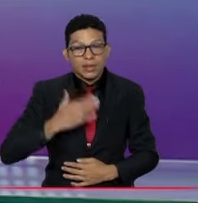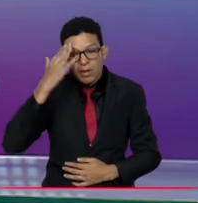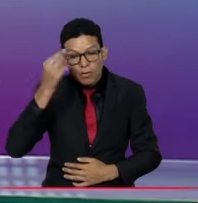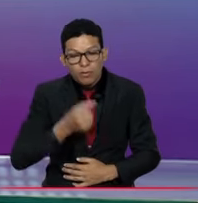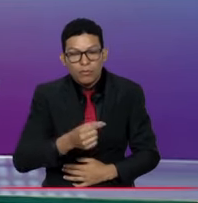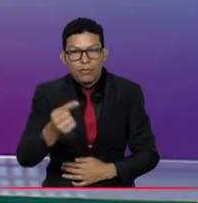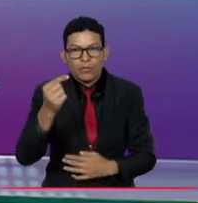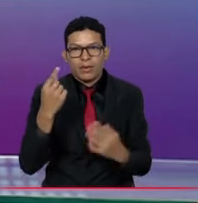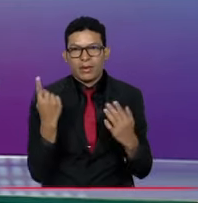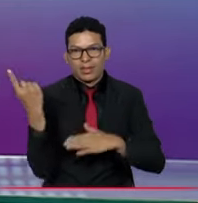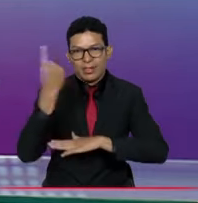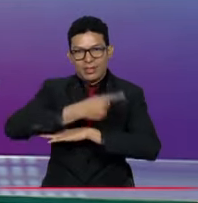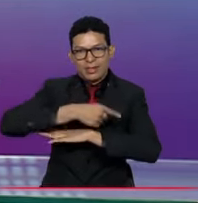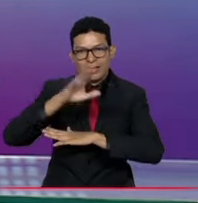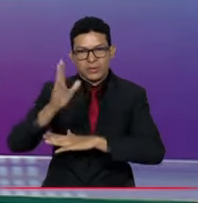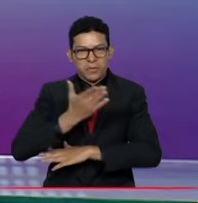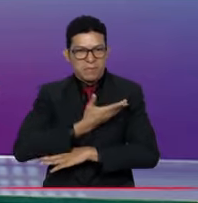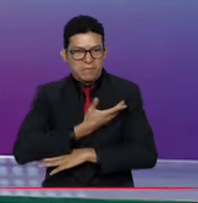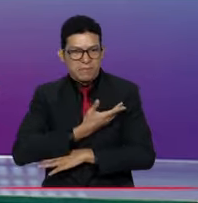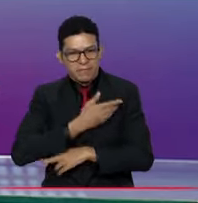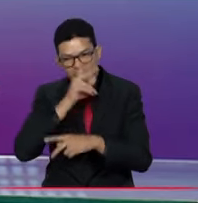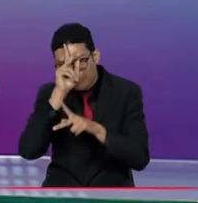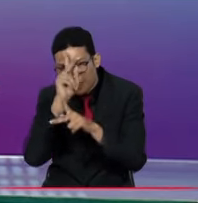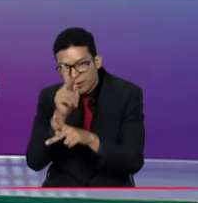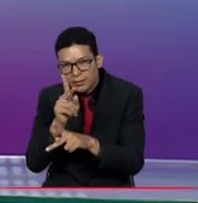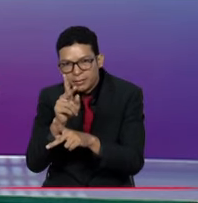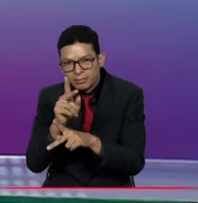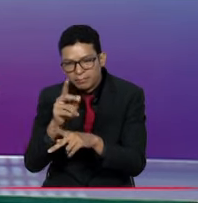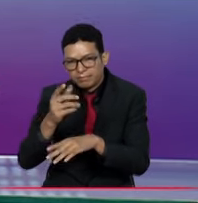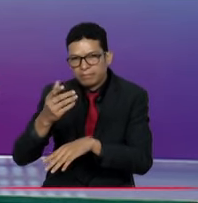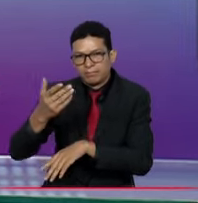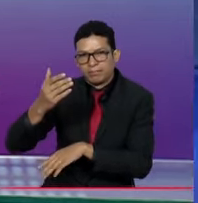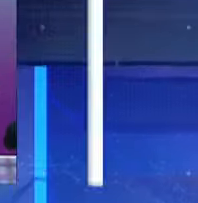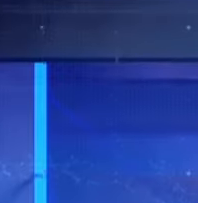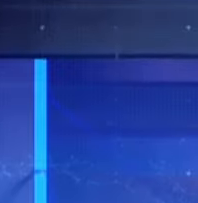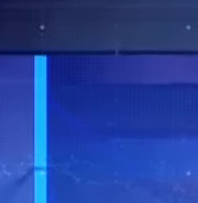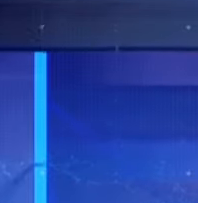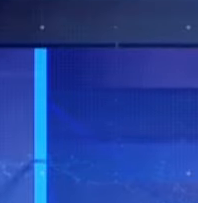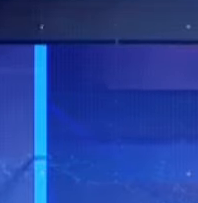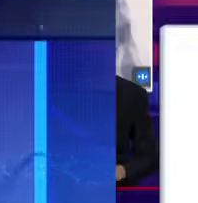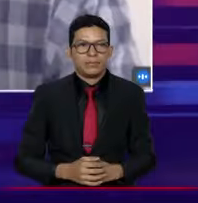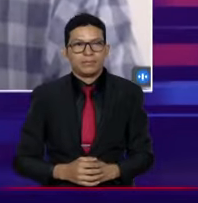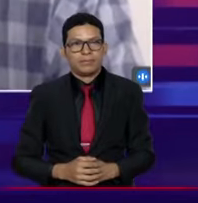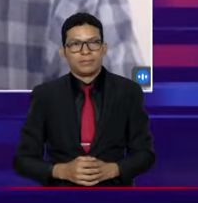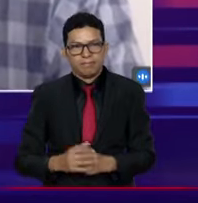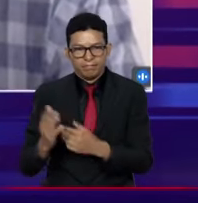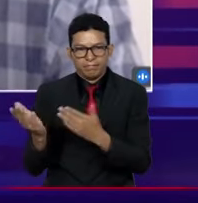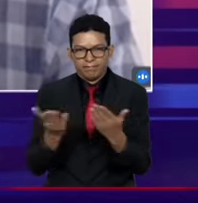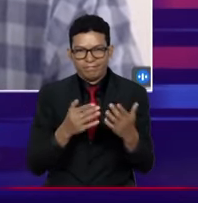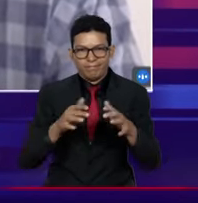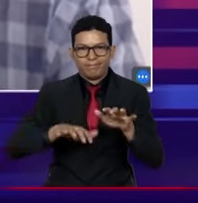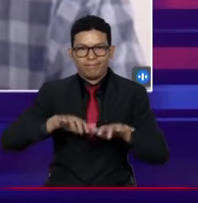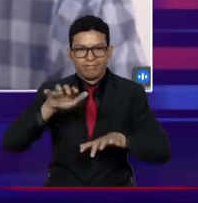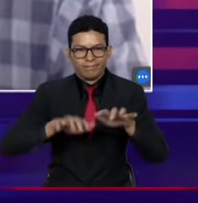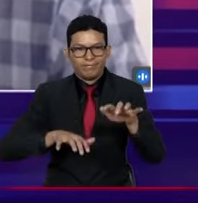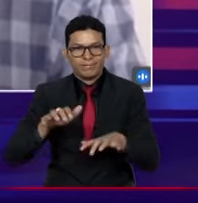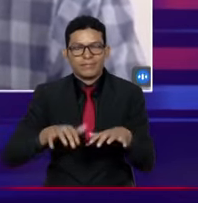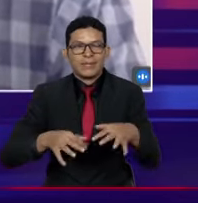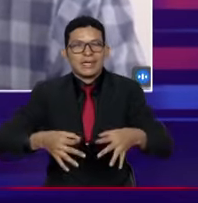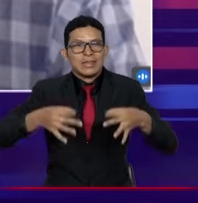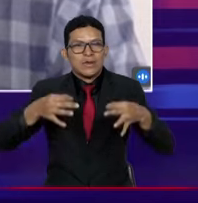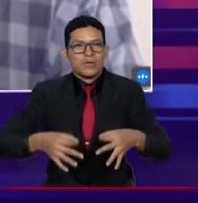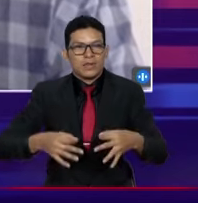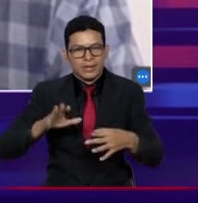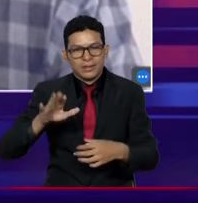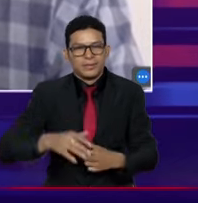del Día de las Madres. El coronel en retiro, Ludwin Jaimes, es el secretario de Seguridad de la Villa de Las Palmas. Bienvenido y gracias por conectarse con